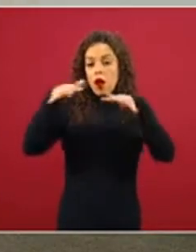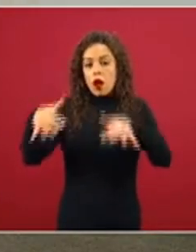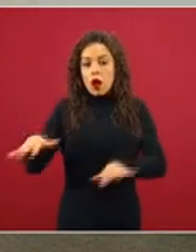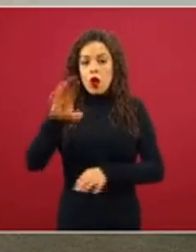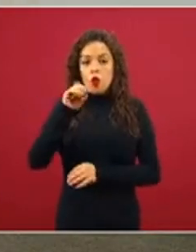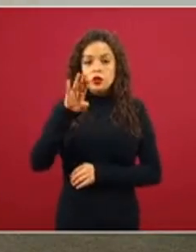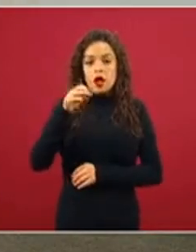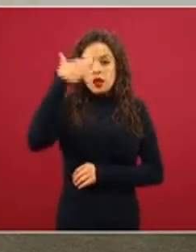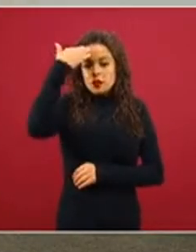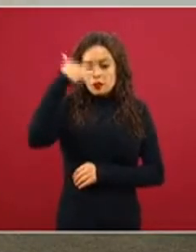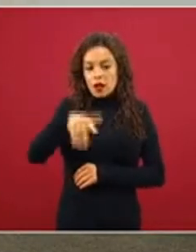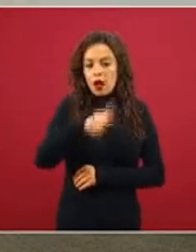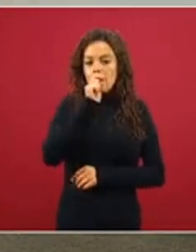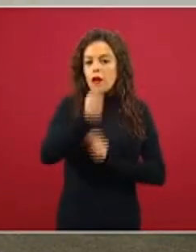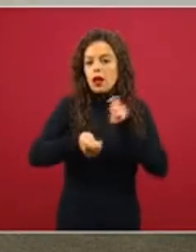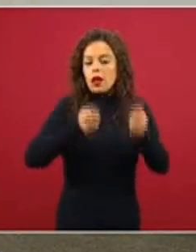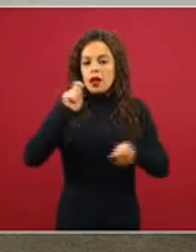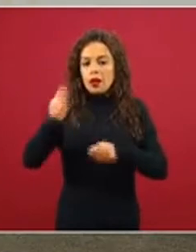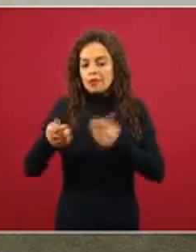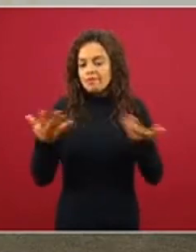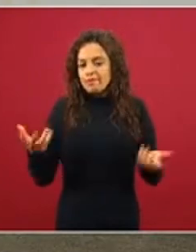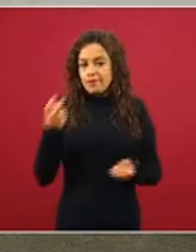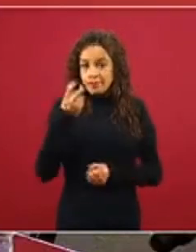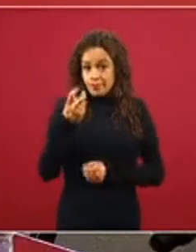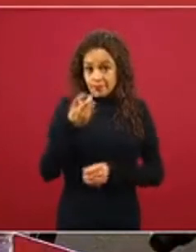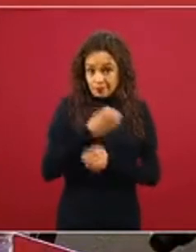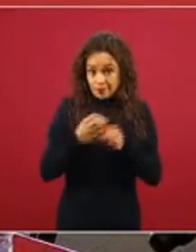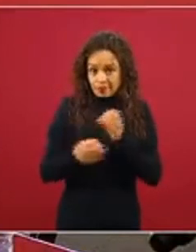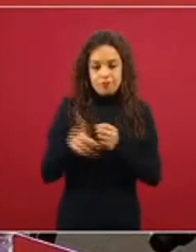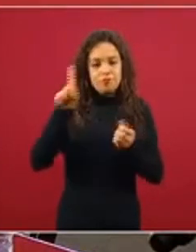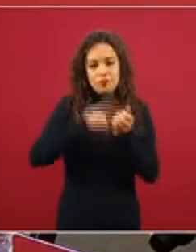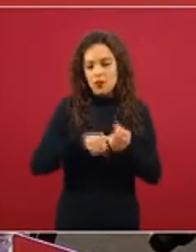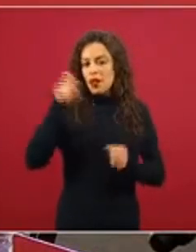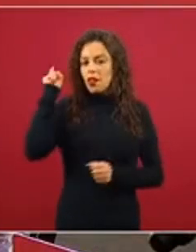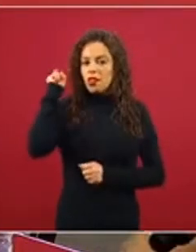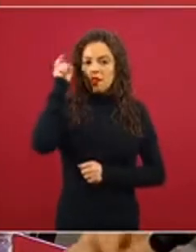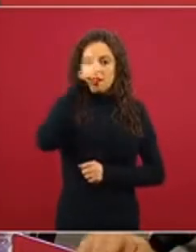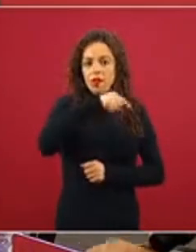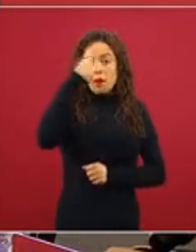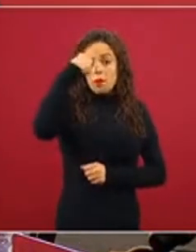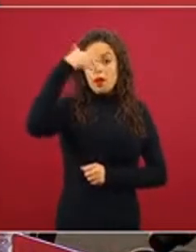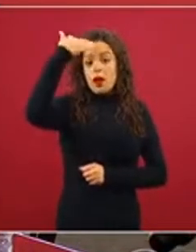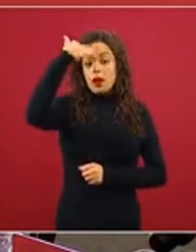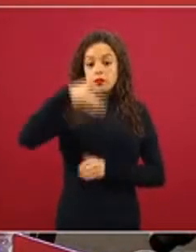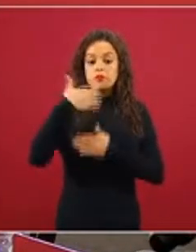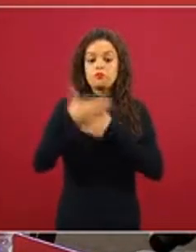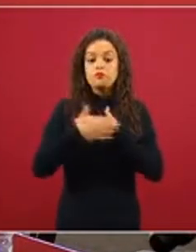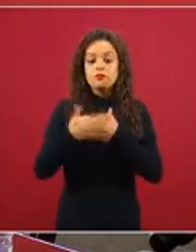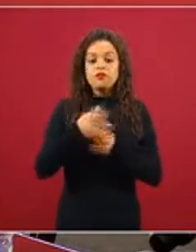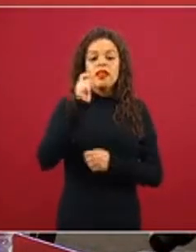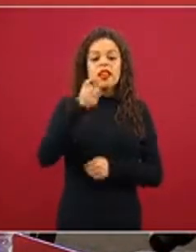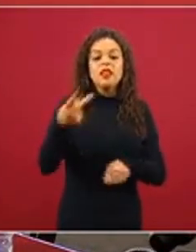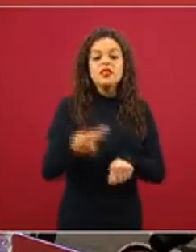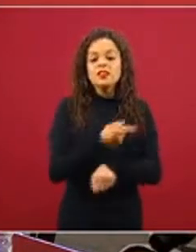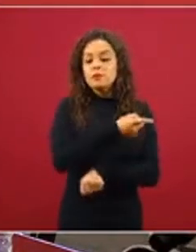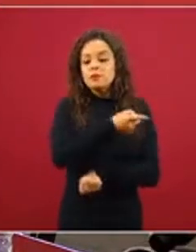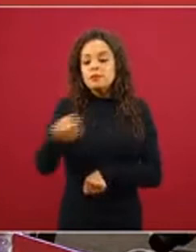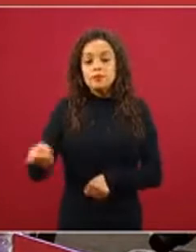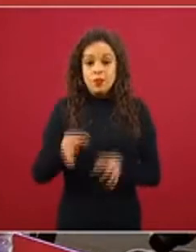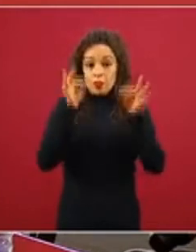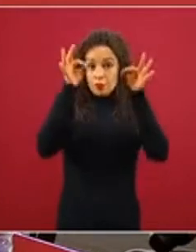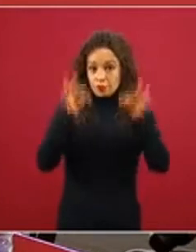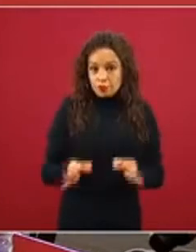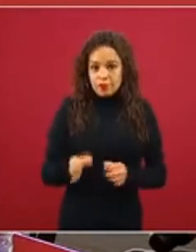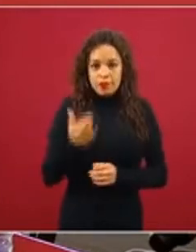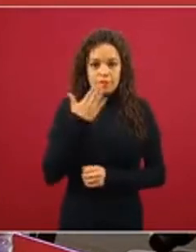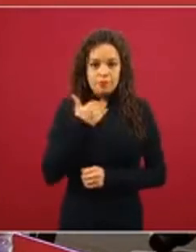muchos fenómenos, la gran mayoría de los fenómenos complejos, cuando se hacen predicciones, tienen un margen de incertidumbre. El comportamiento